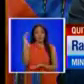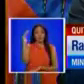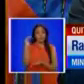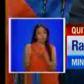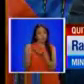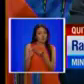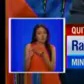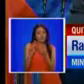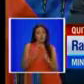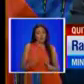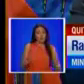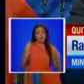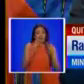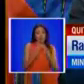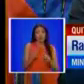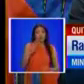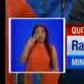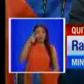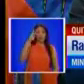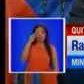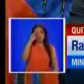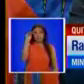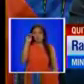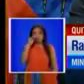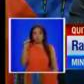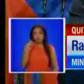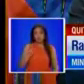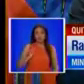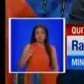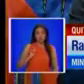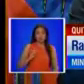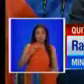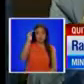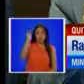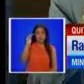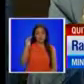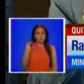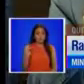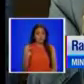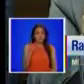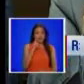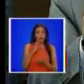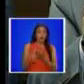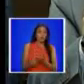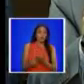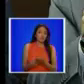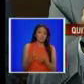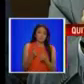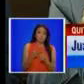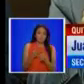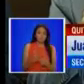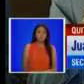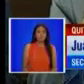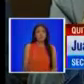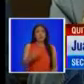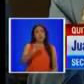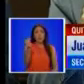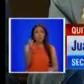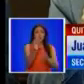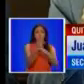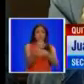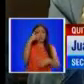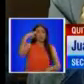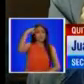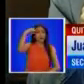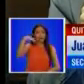su valor en dos escalas salariales previo análisis. Pedimos a las otras funciones del Estado